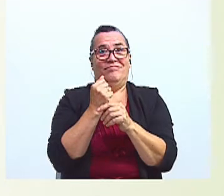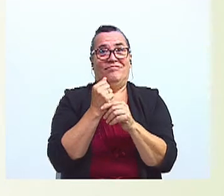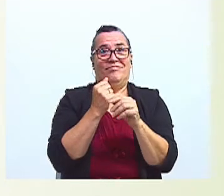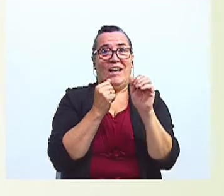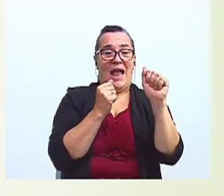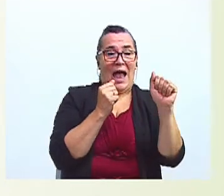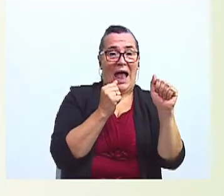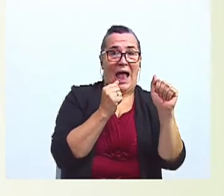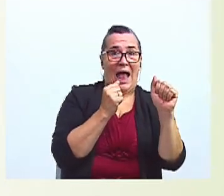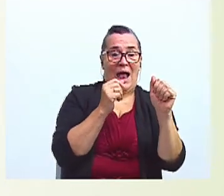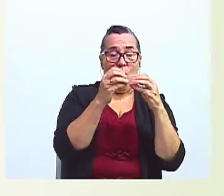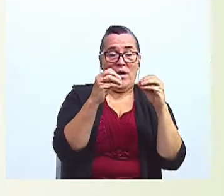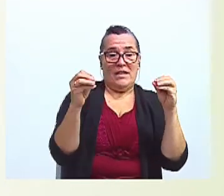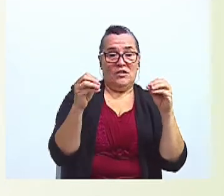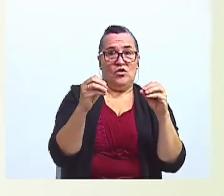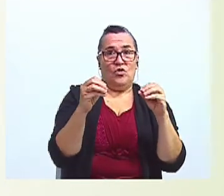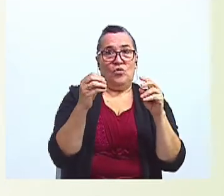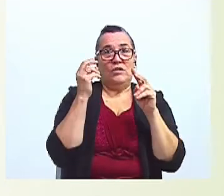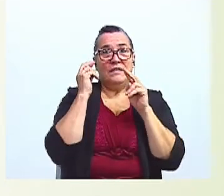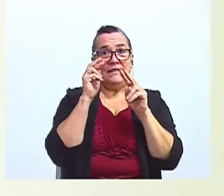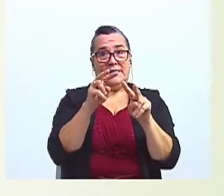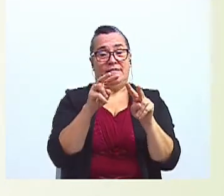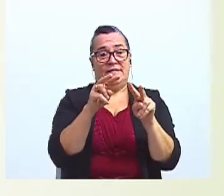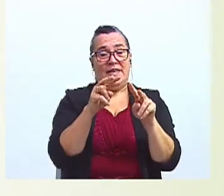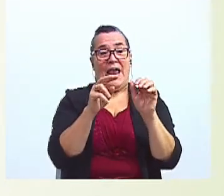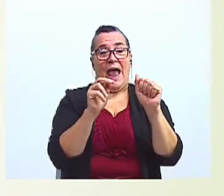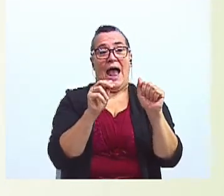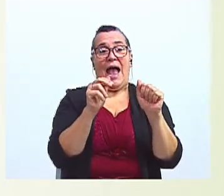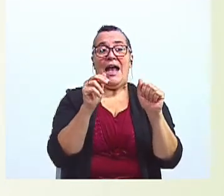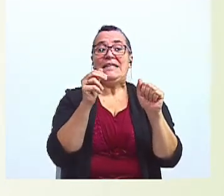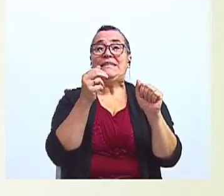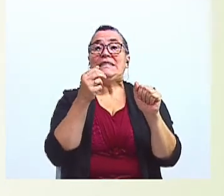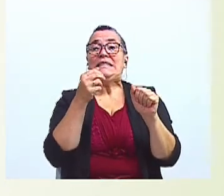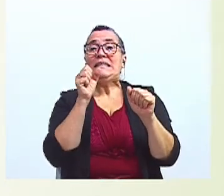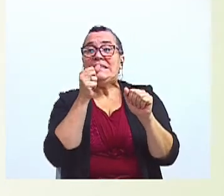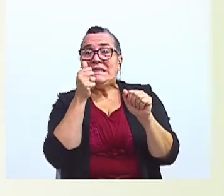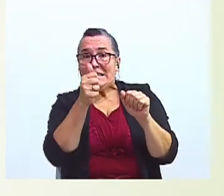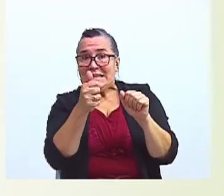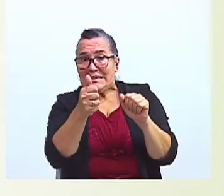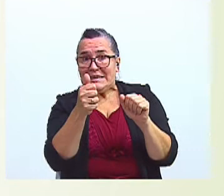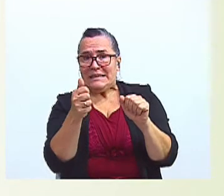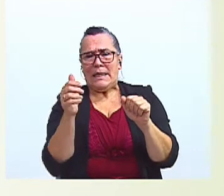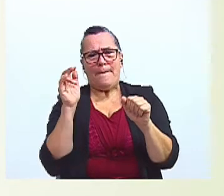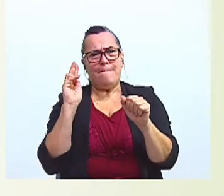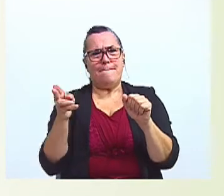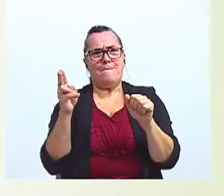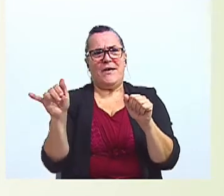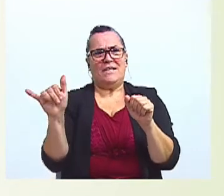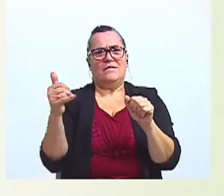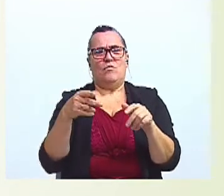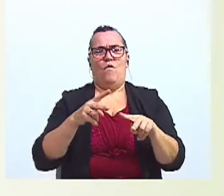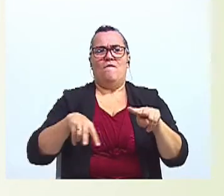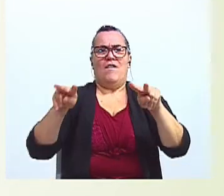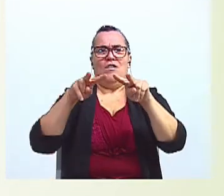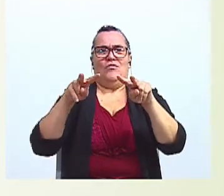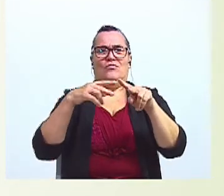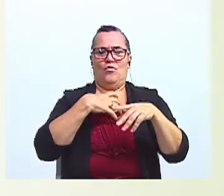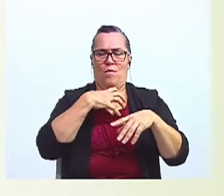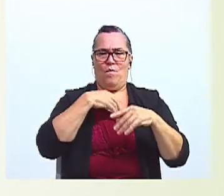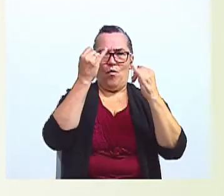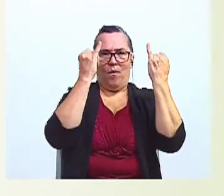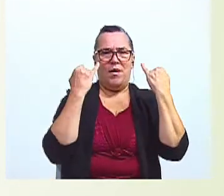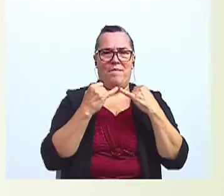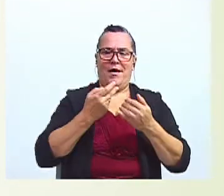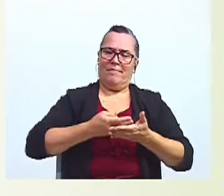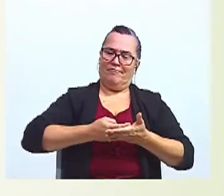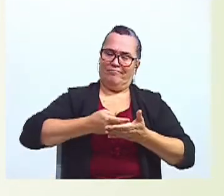La oración dice, se ve a sí mismo como valioso, que es muy importante, ¿verdad? Que nuestra propia imagen